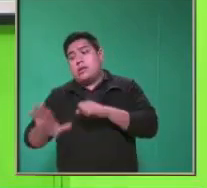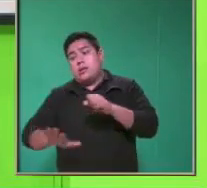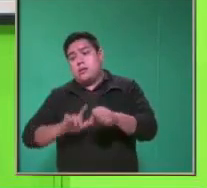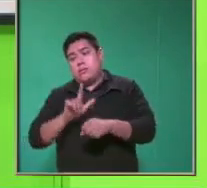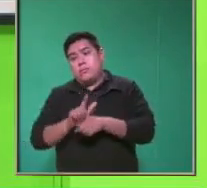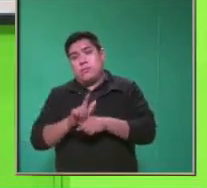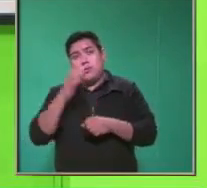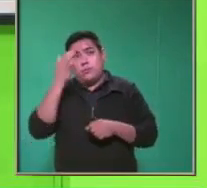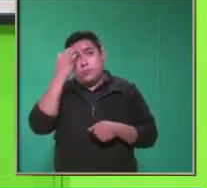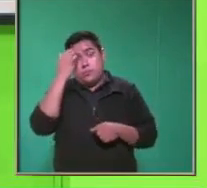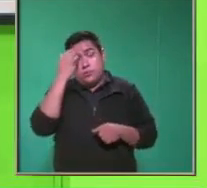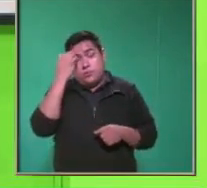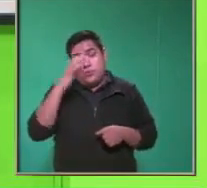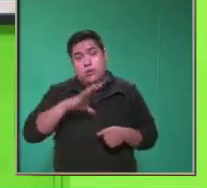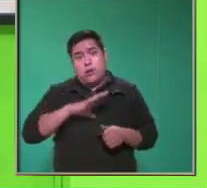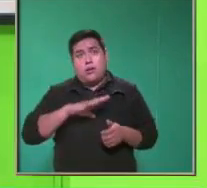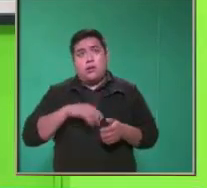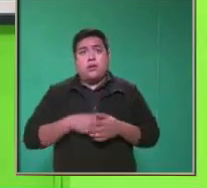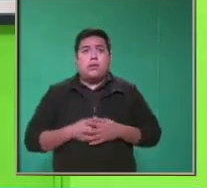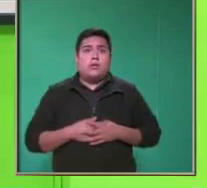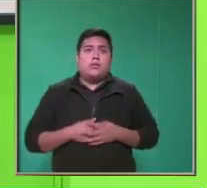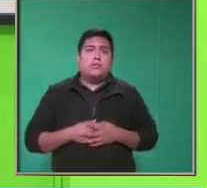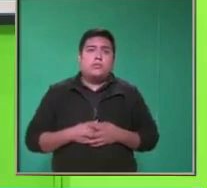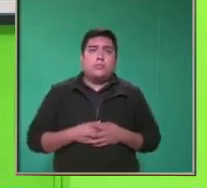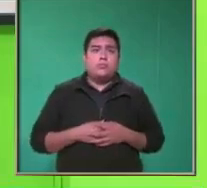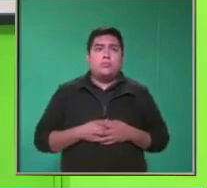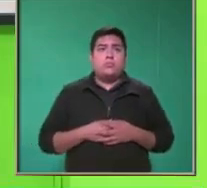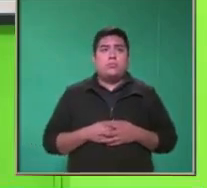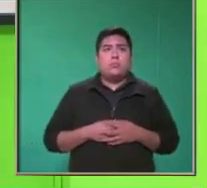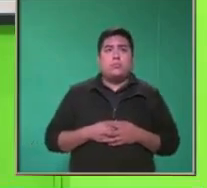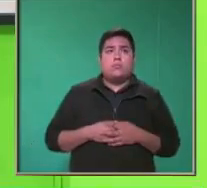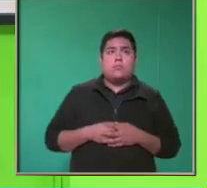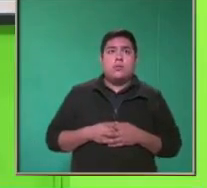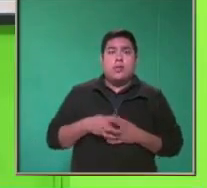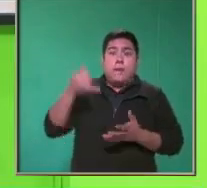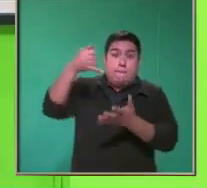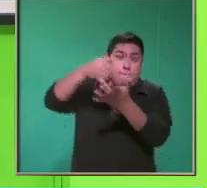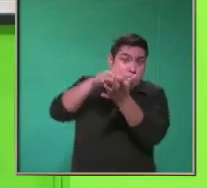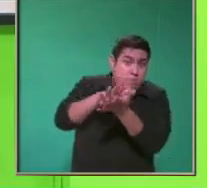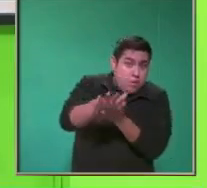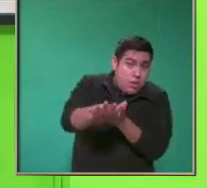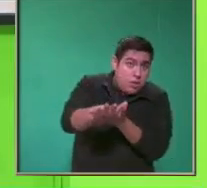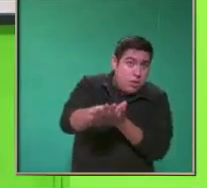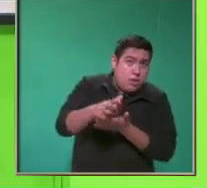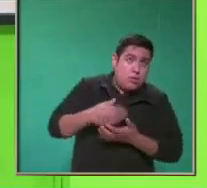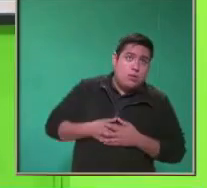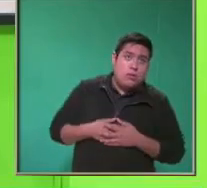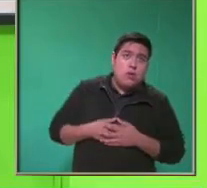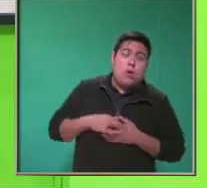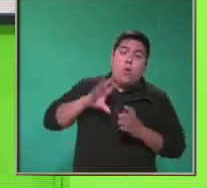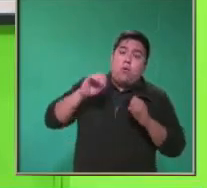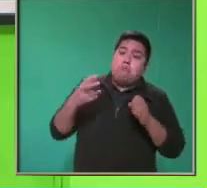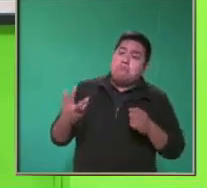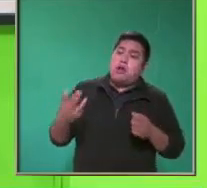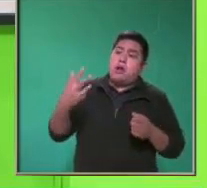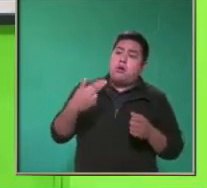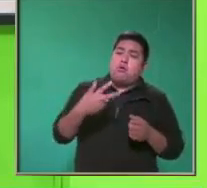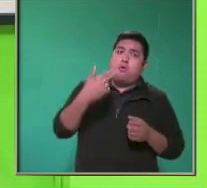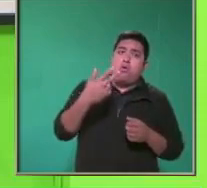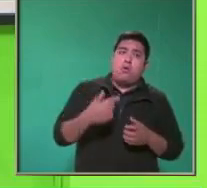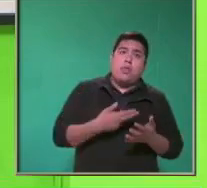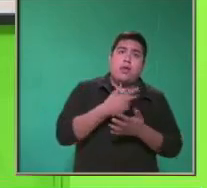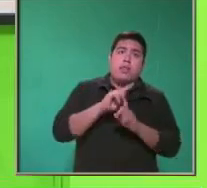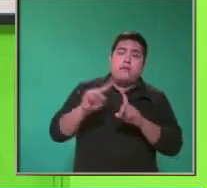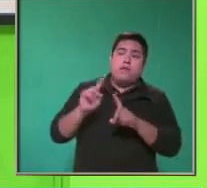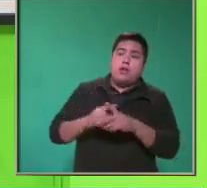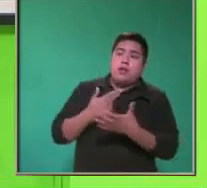qué tipo de animales, inclusive puedes hasta imprimir, si tienes posibilidades, o recortar algunas imágenes